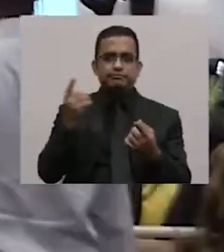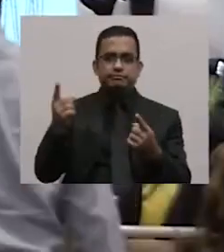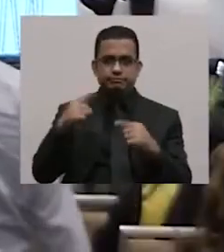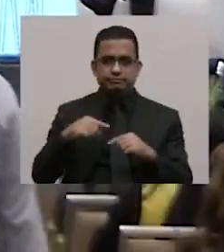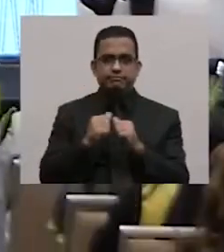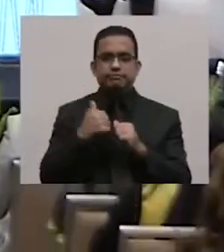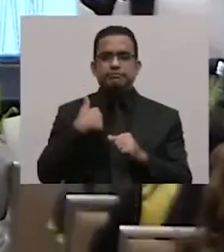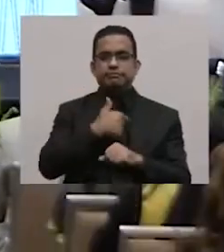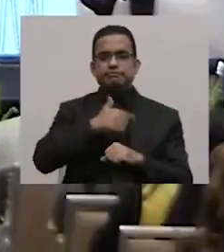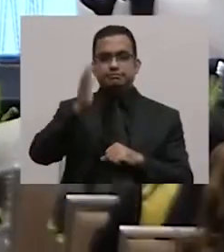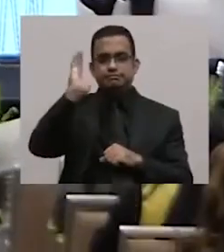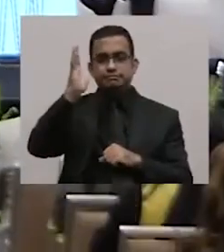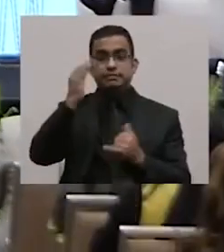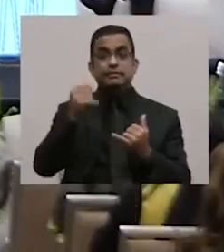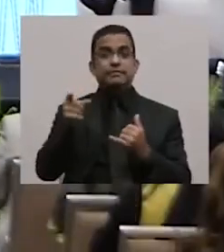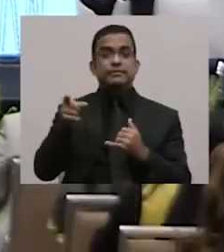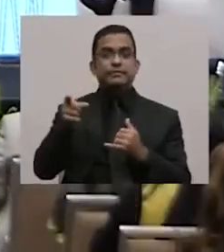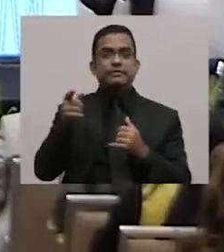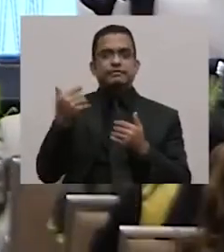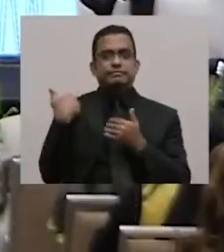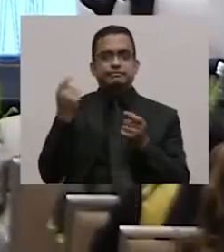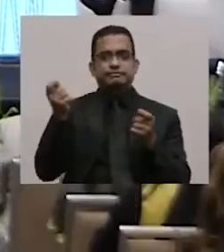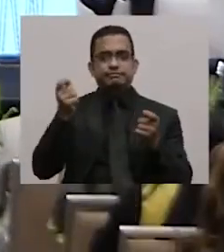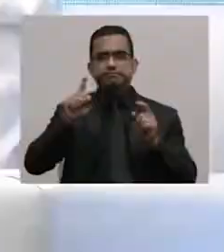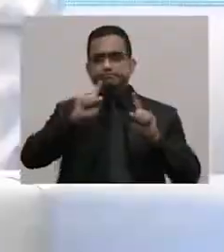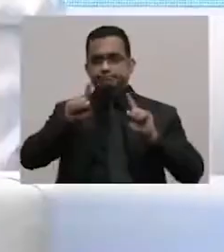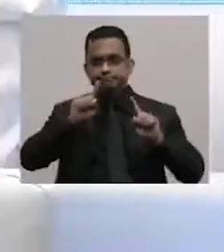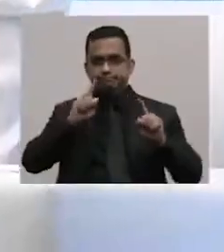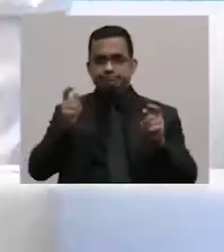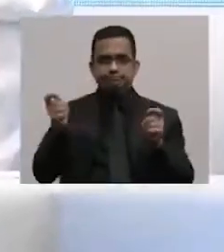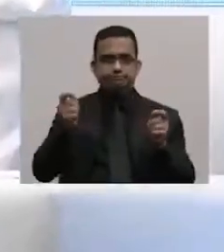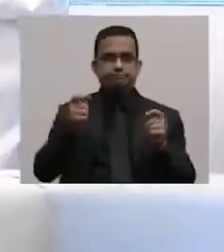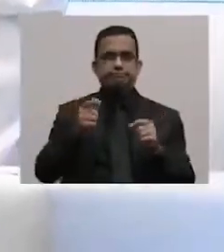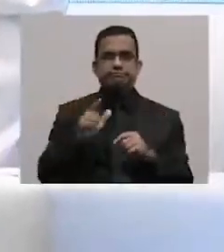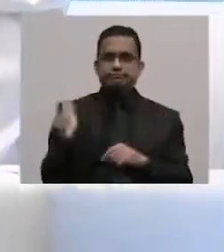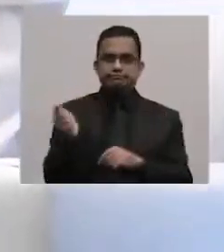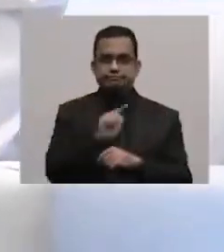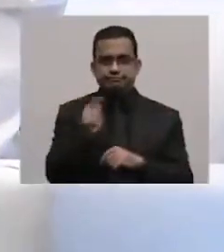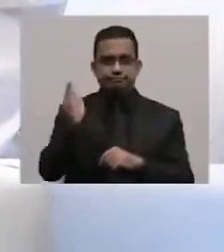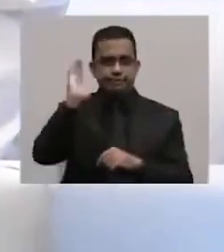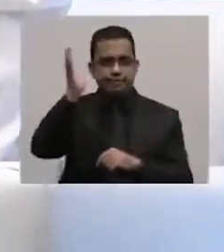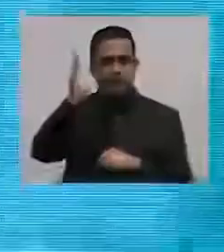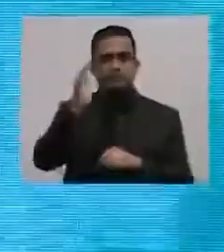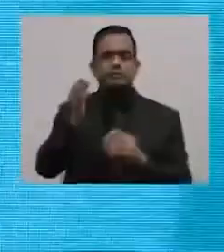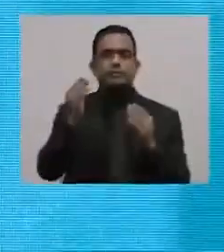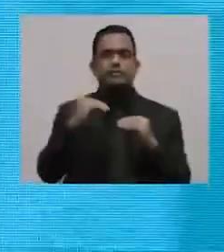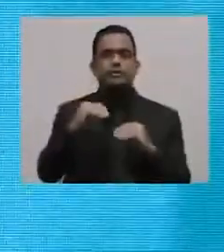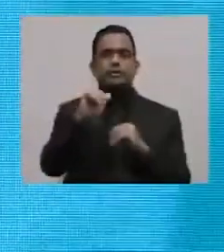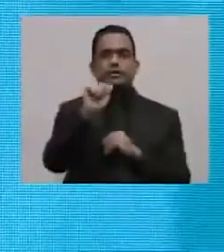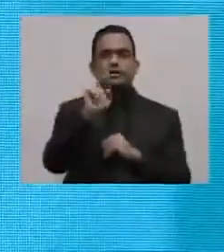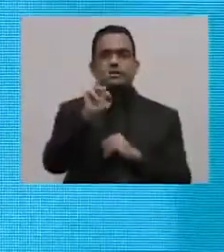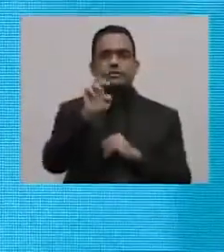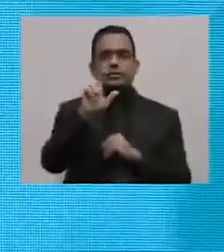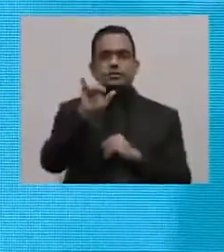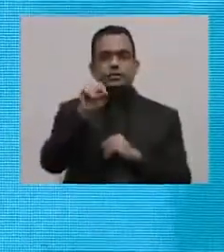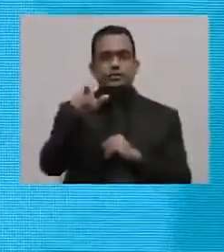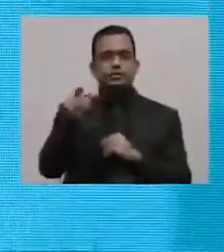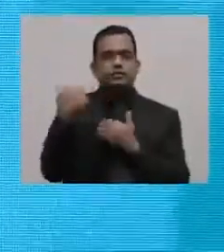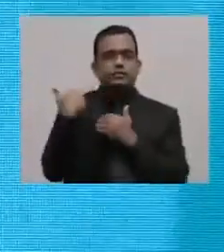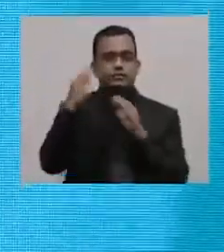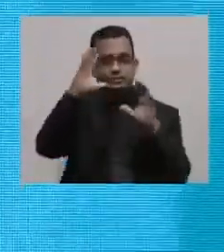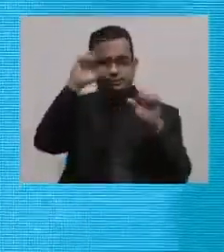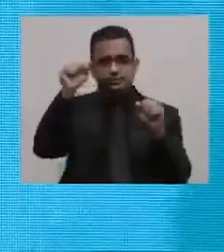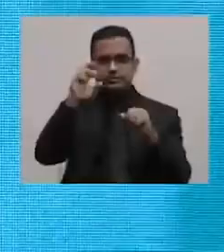por acompañarnos, y quien será la moderadora del mismo. A don Aurelio Enríquez, presidente del Colegio Dominicano de